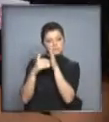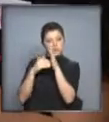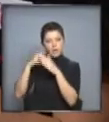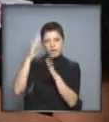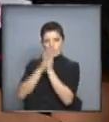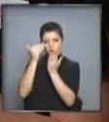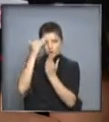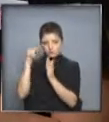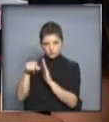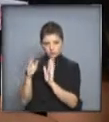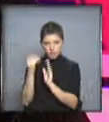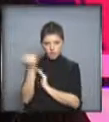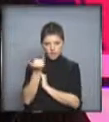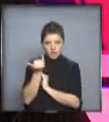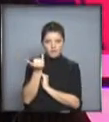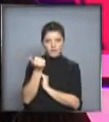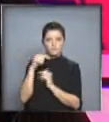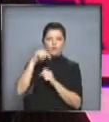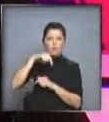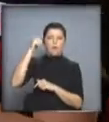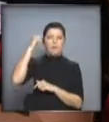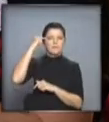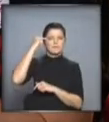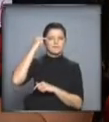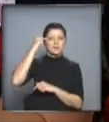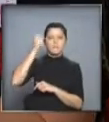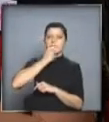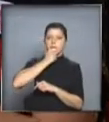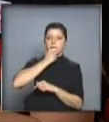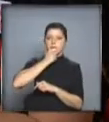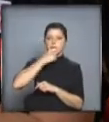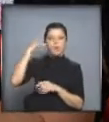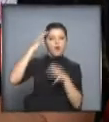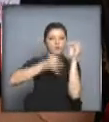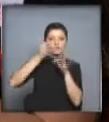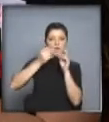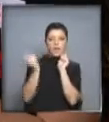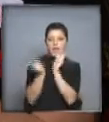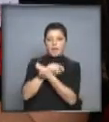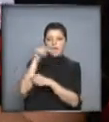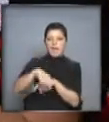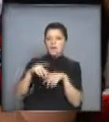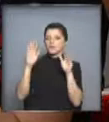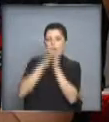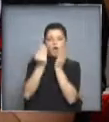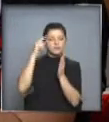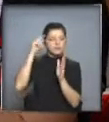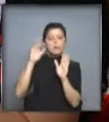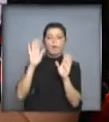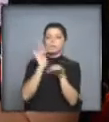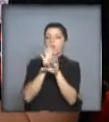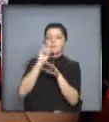no nos comamos el chamullo de que, por ejemplo, la reforma judicial es anticonstitucional y volvamos y recaigamos en